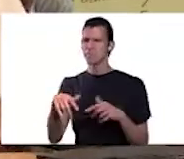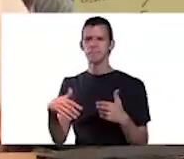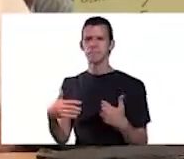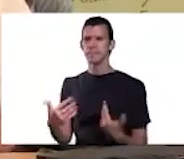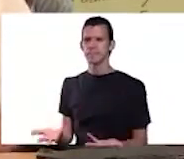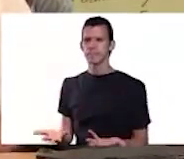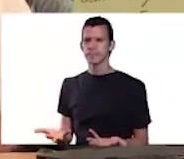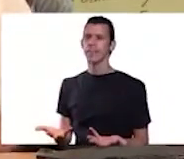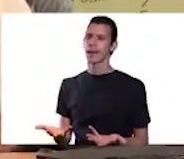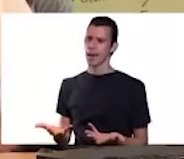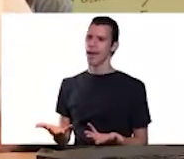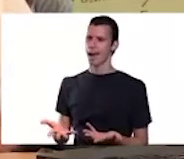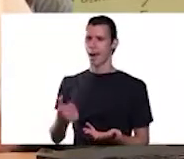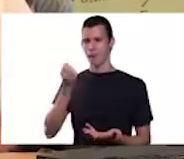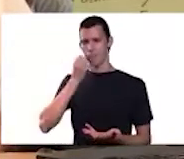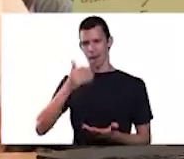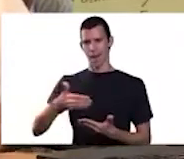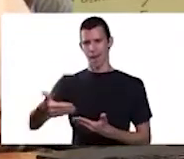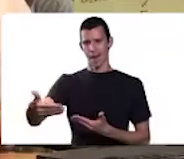estaríamos